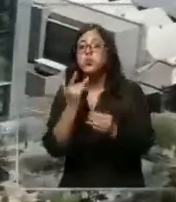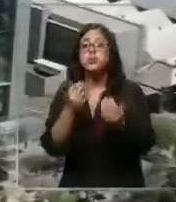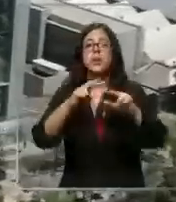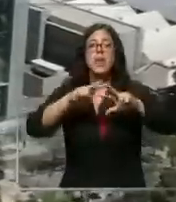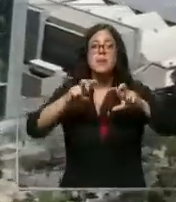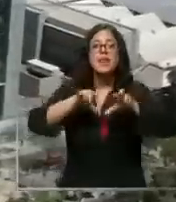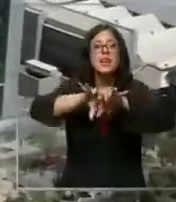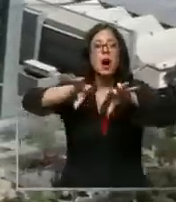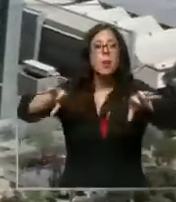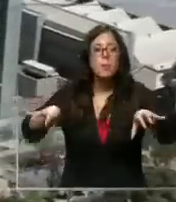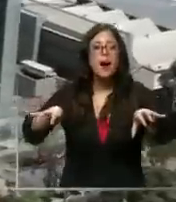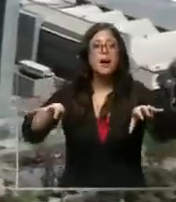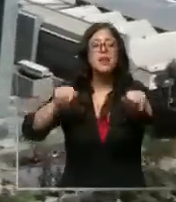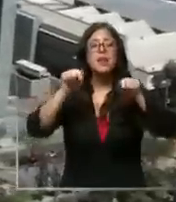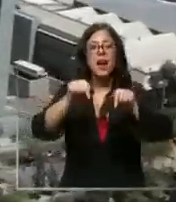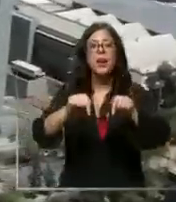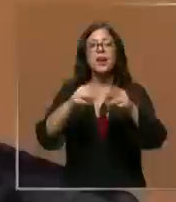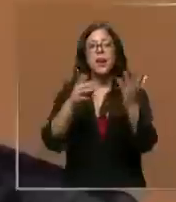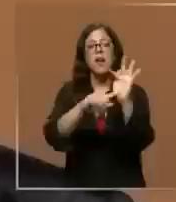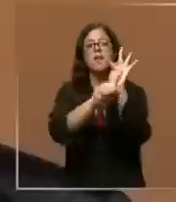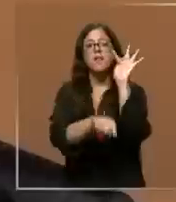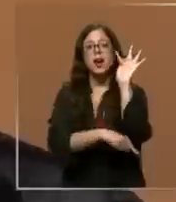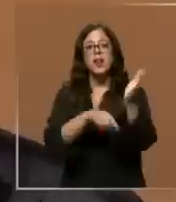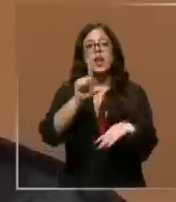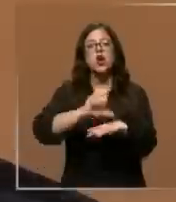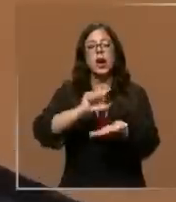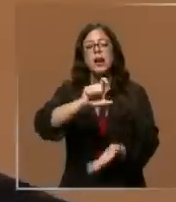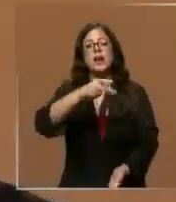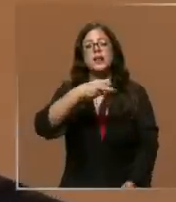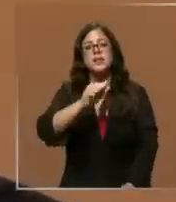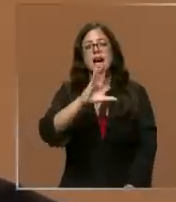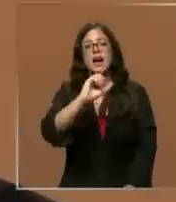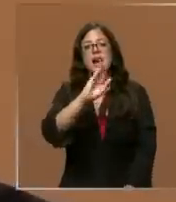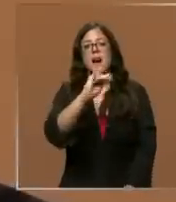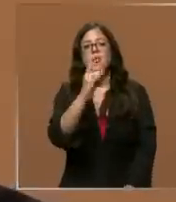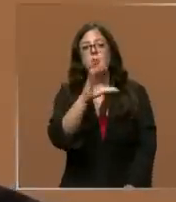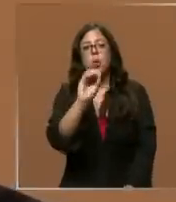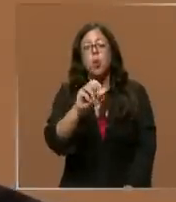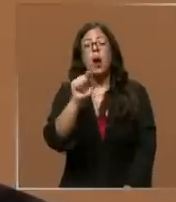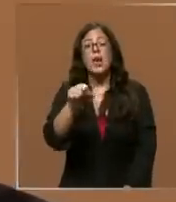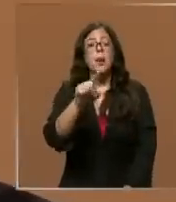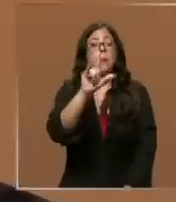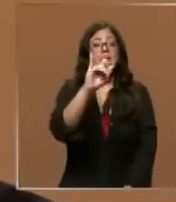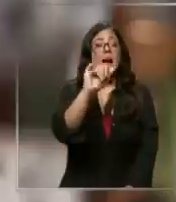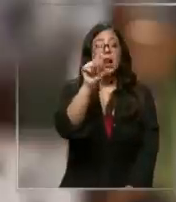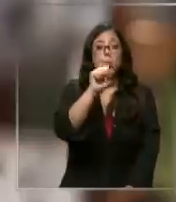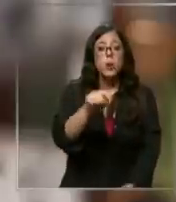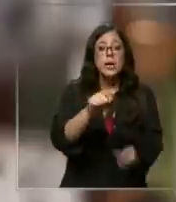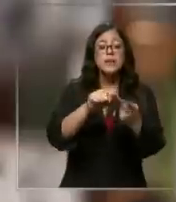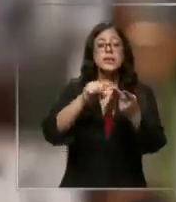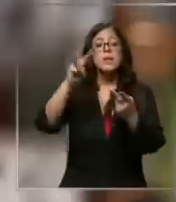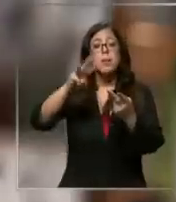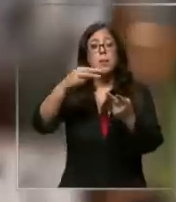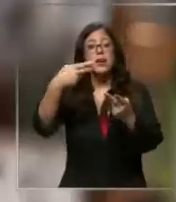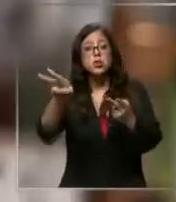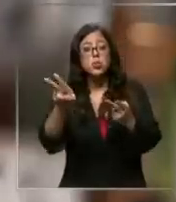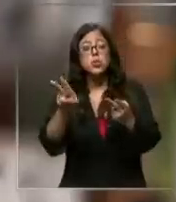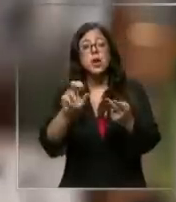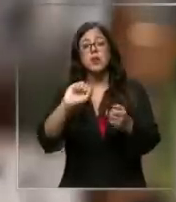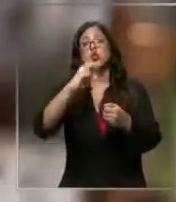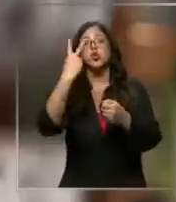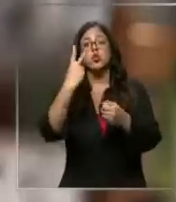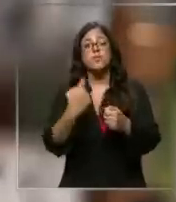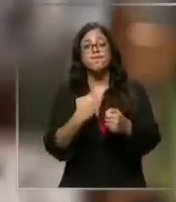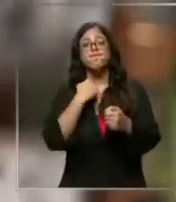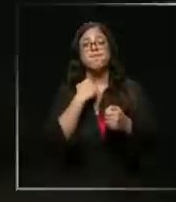la misma fiscalía local de chacabuco para Luis y su madre es una doble tragedia y por ahora son parte del